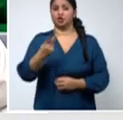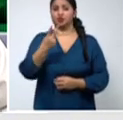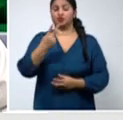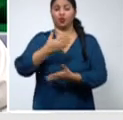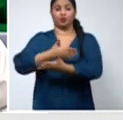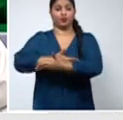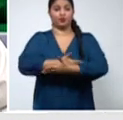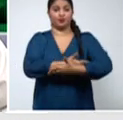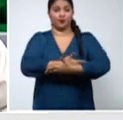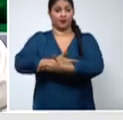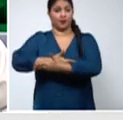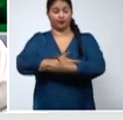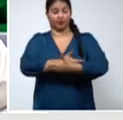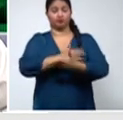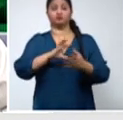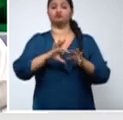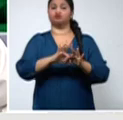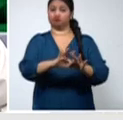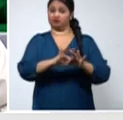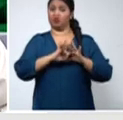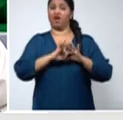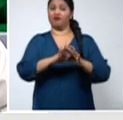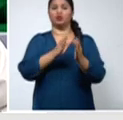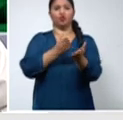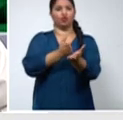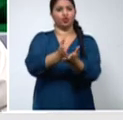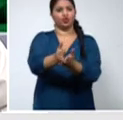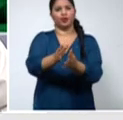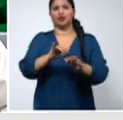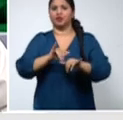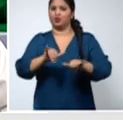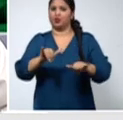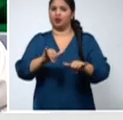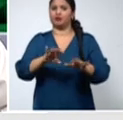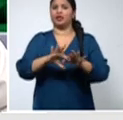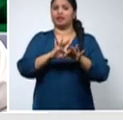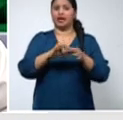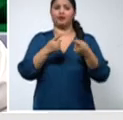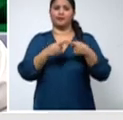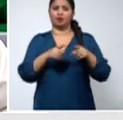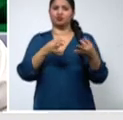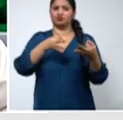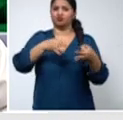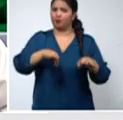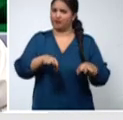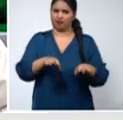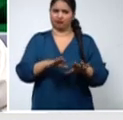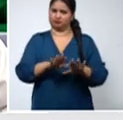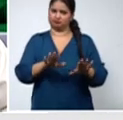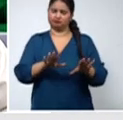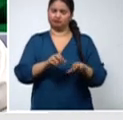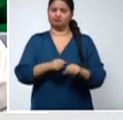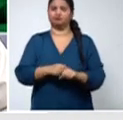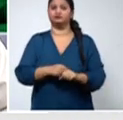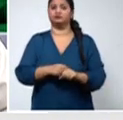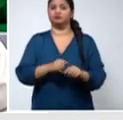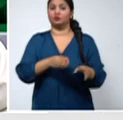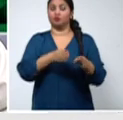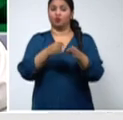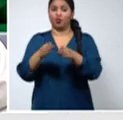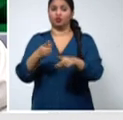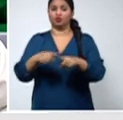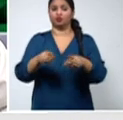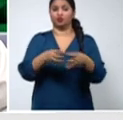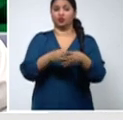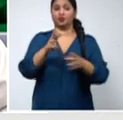identificados como graves, se mantienen graves pero en una forma estable. De 20 a 39 años de